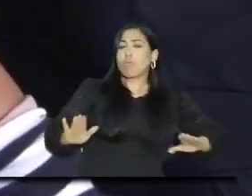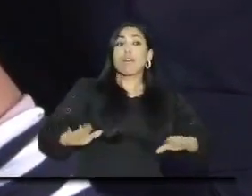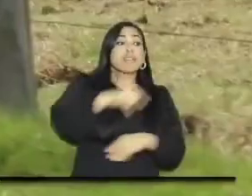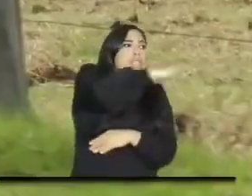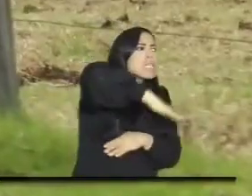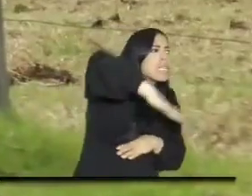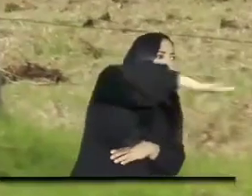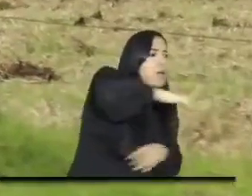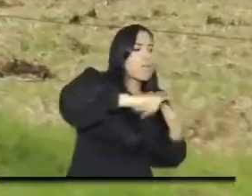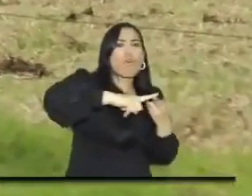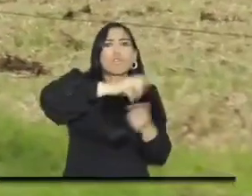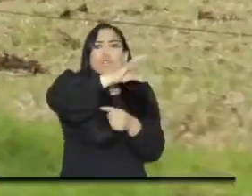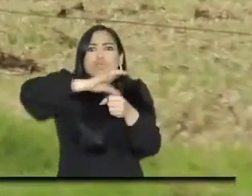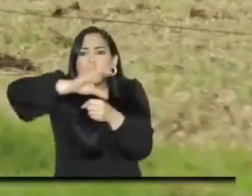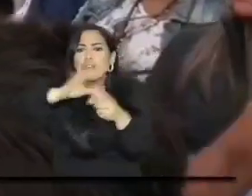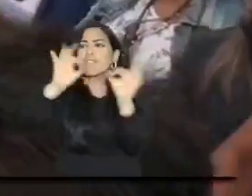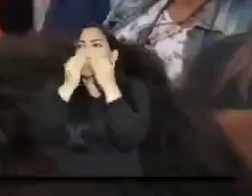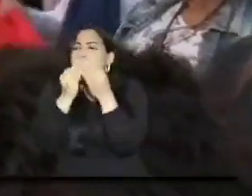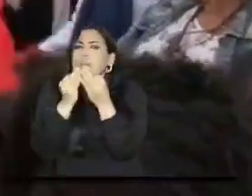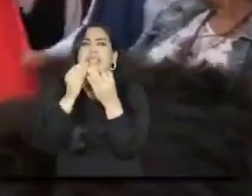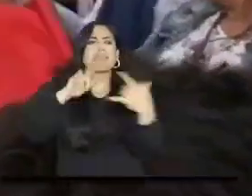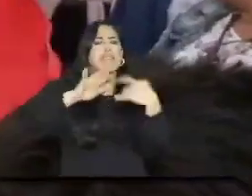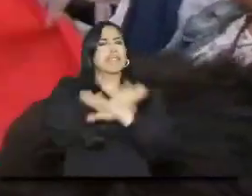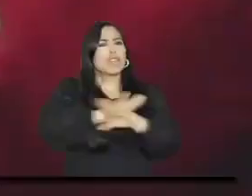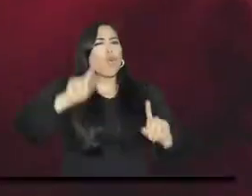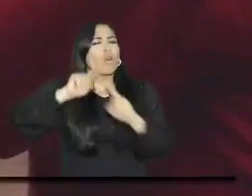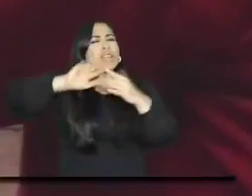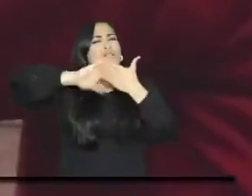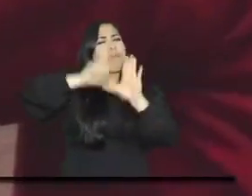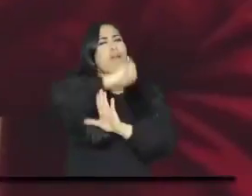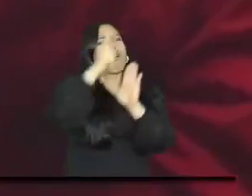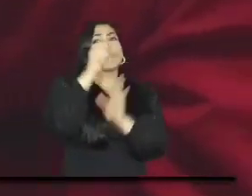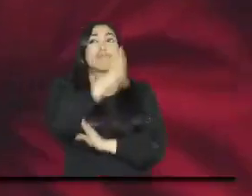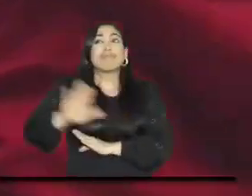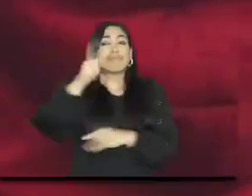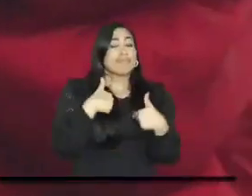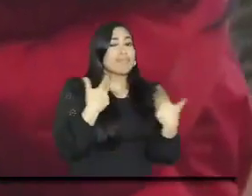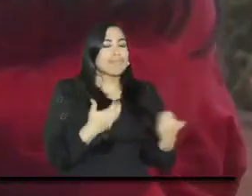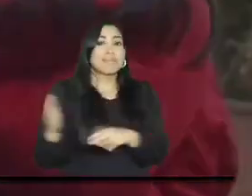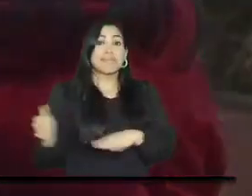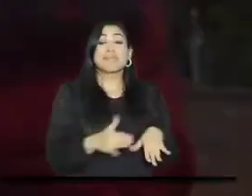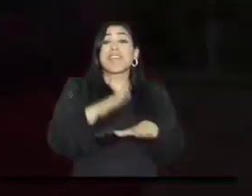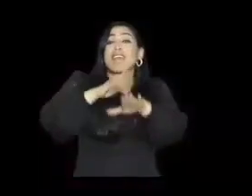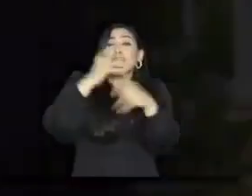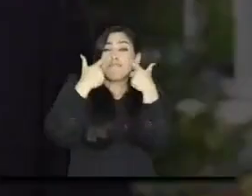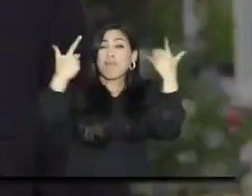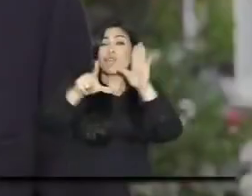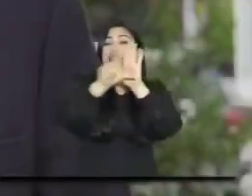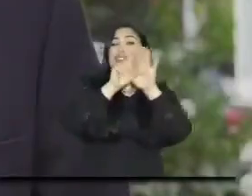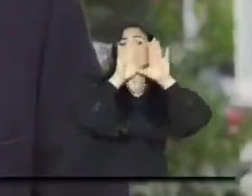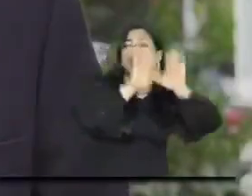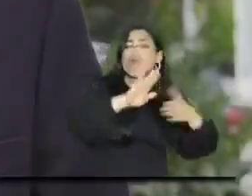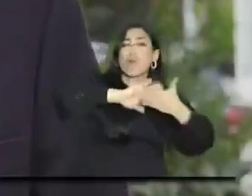debe acabar en el campo, en las ciudades, en las familias. Queremos la paz total en nuestro país. La